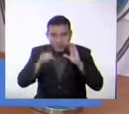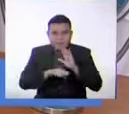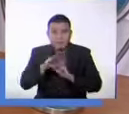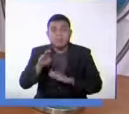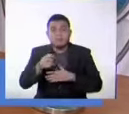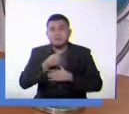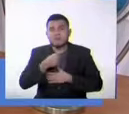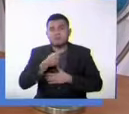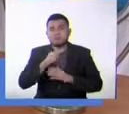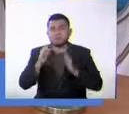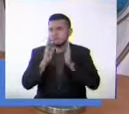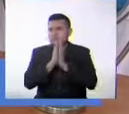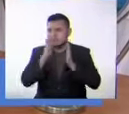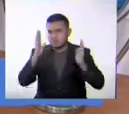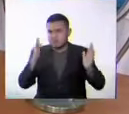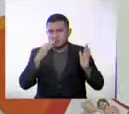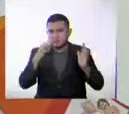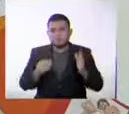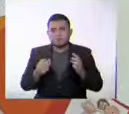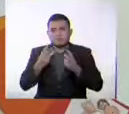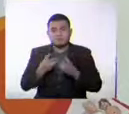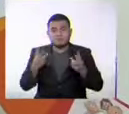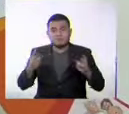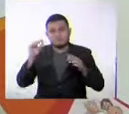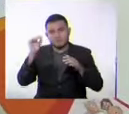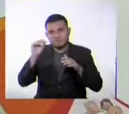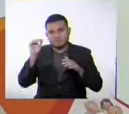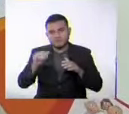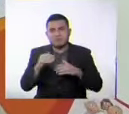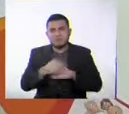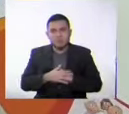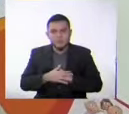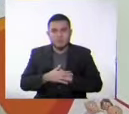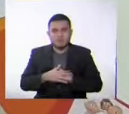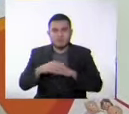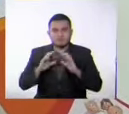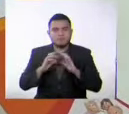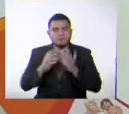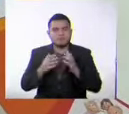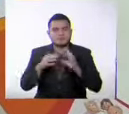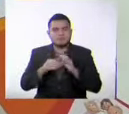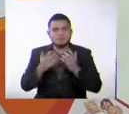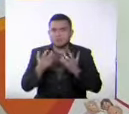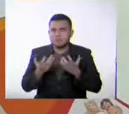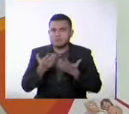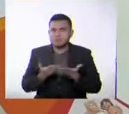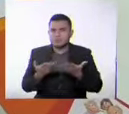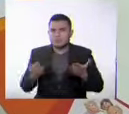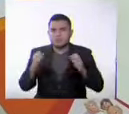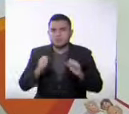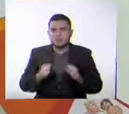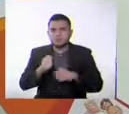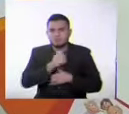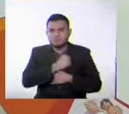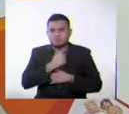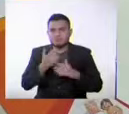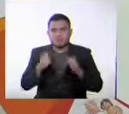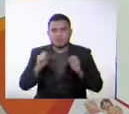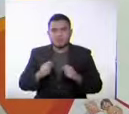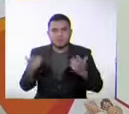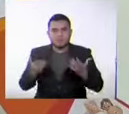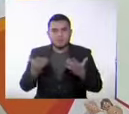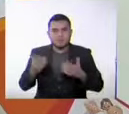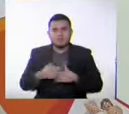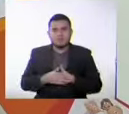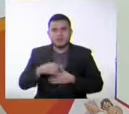más ampliada. Están los materiales educativos. En fin, hay una serie de elementos que se puede apropiar para poder realizar las